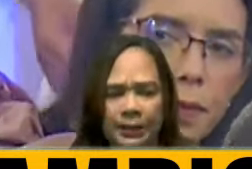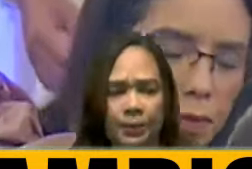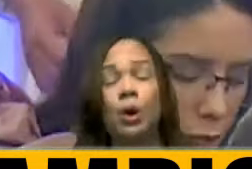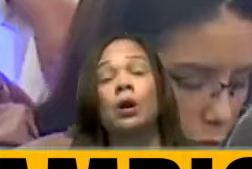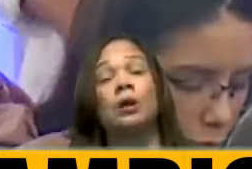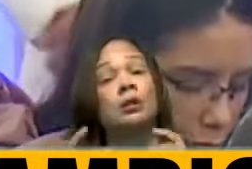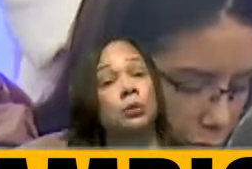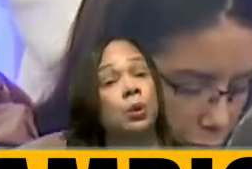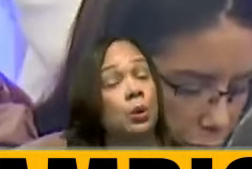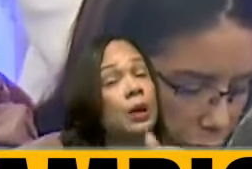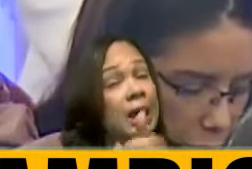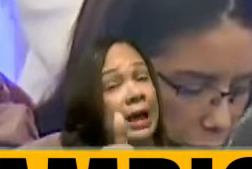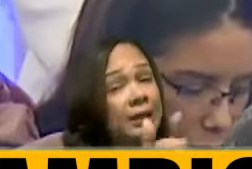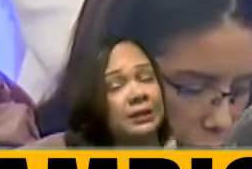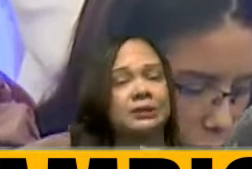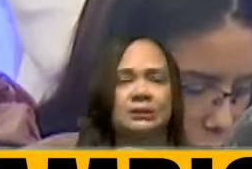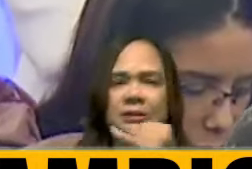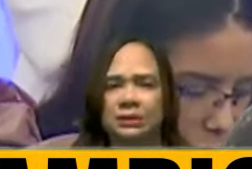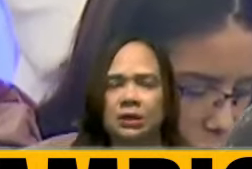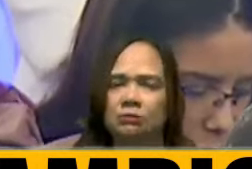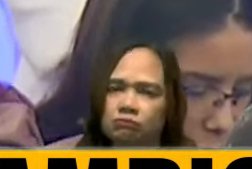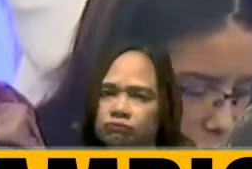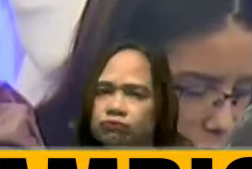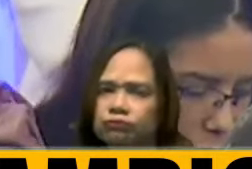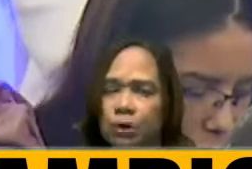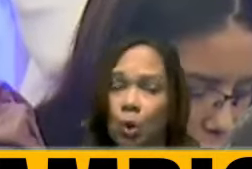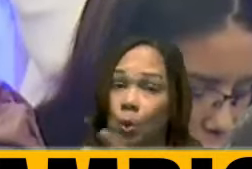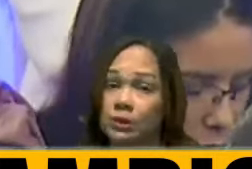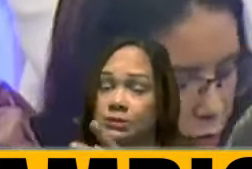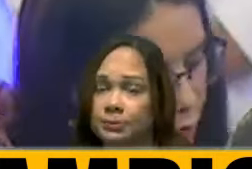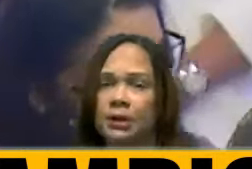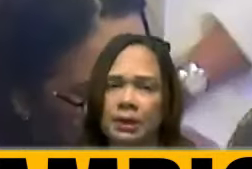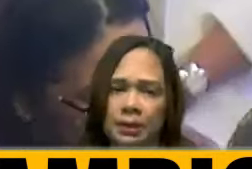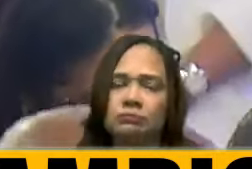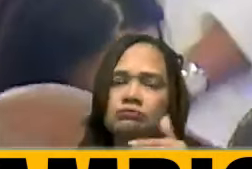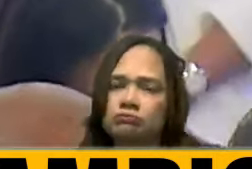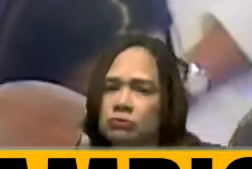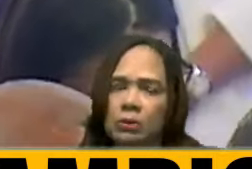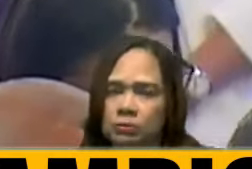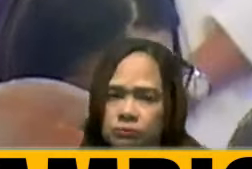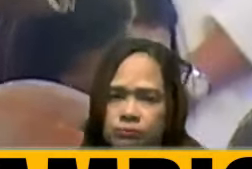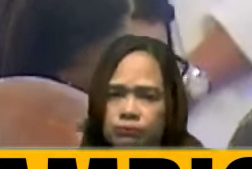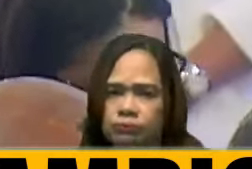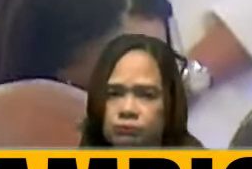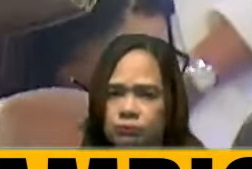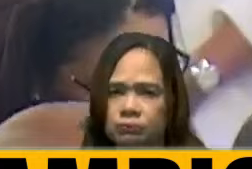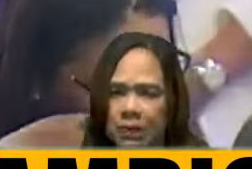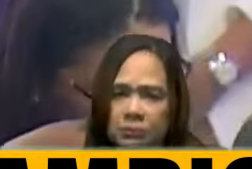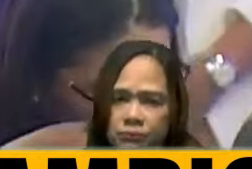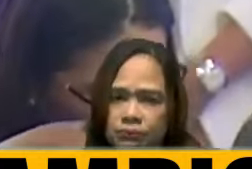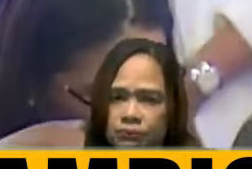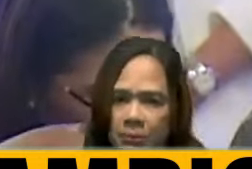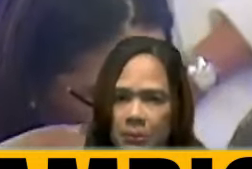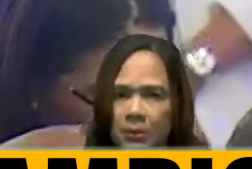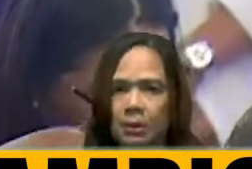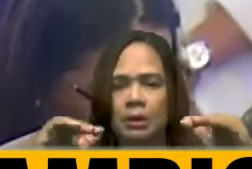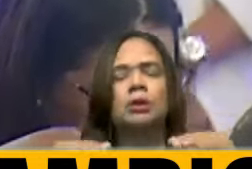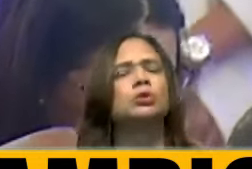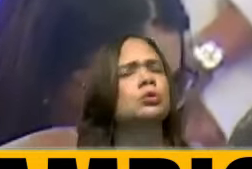la educación cada institución formando con ese presupuesto pequeño grande formando a nuestra sociedad entonces por eso